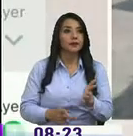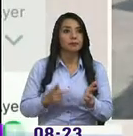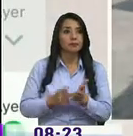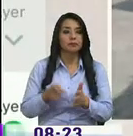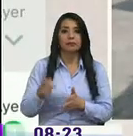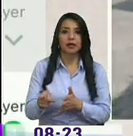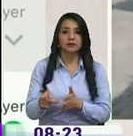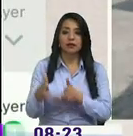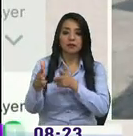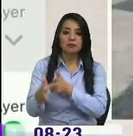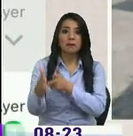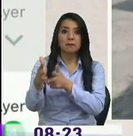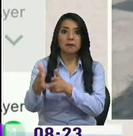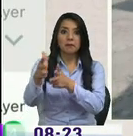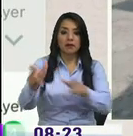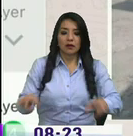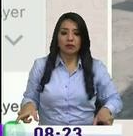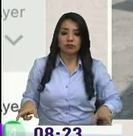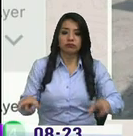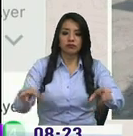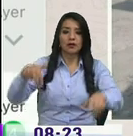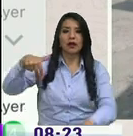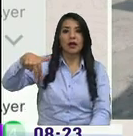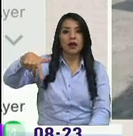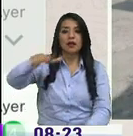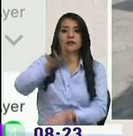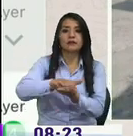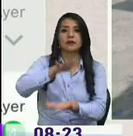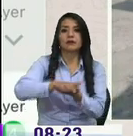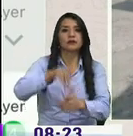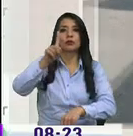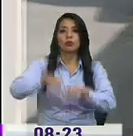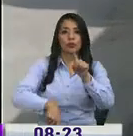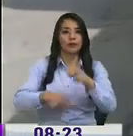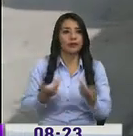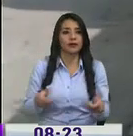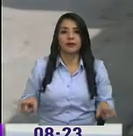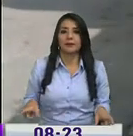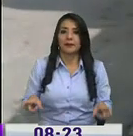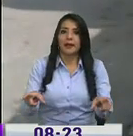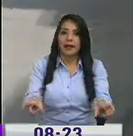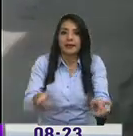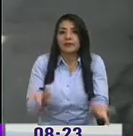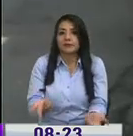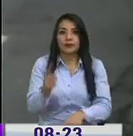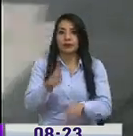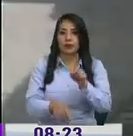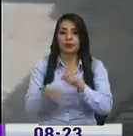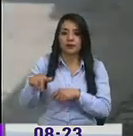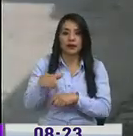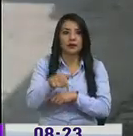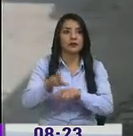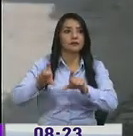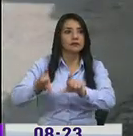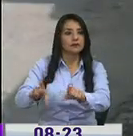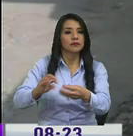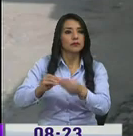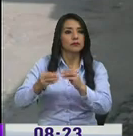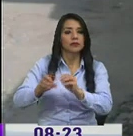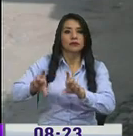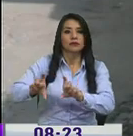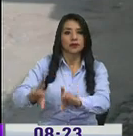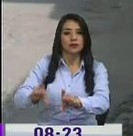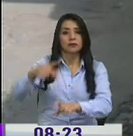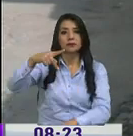los vecinos caminar con tranquilidad, no hay acera. Miren ustedes cómo está la fotografía. Ahí está la placa también de este vehículo,